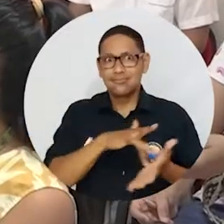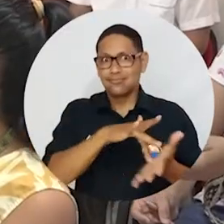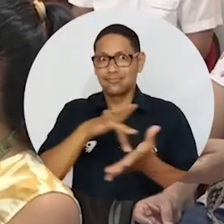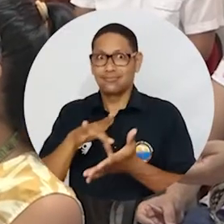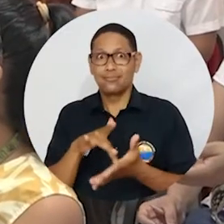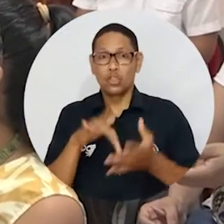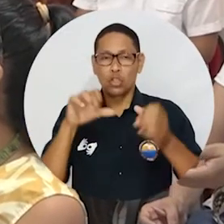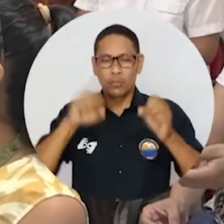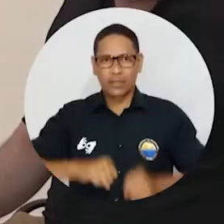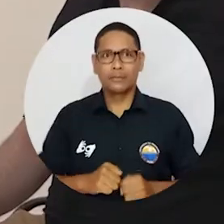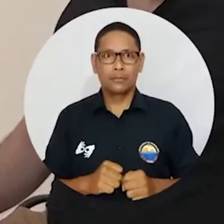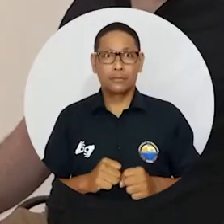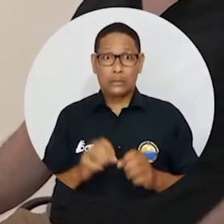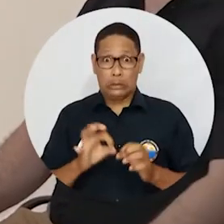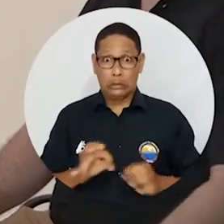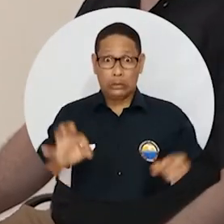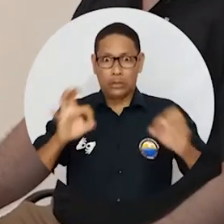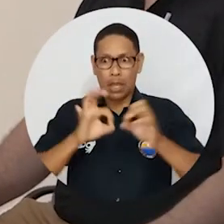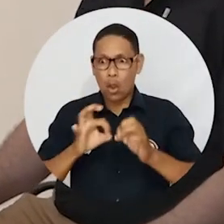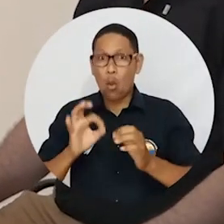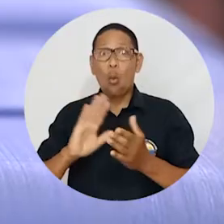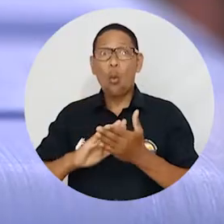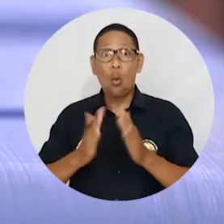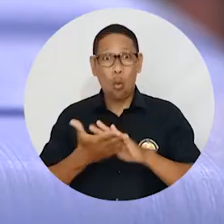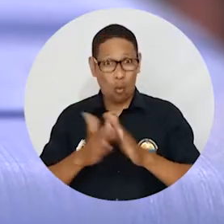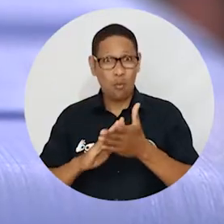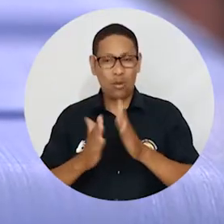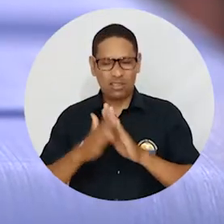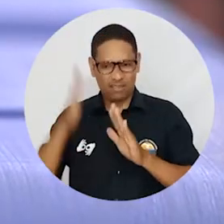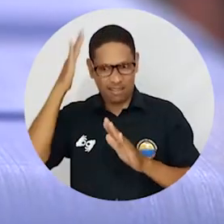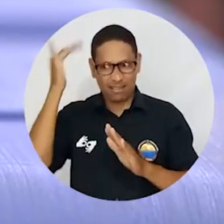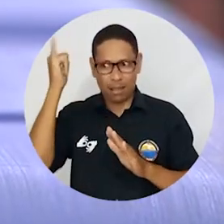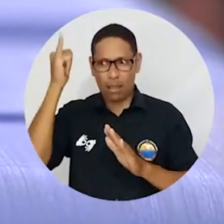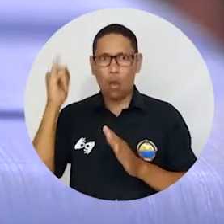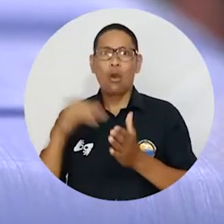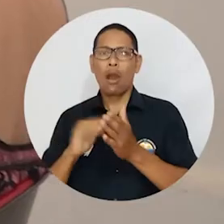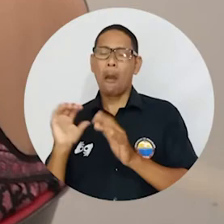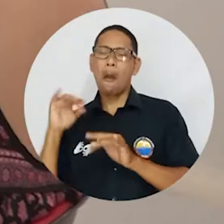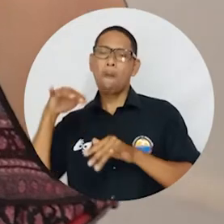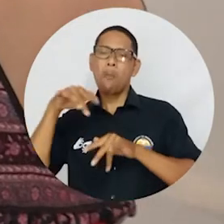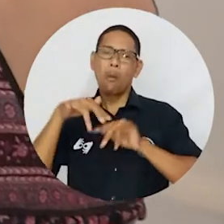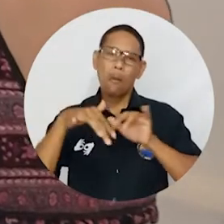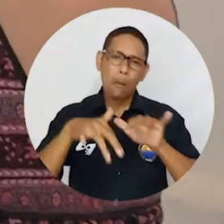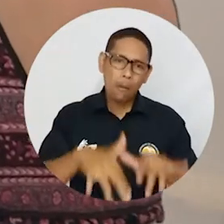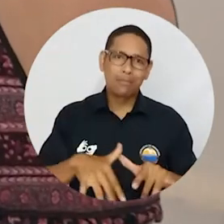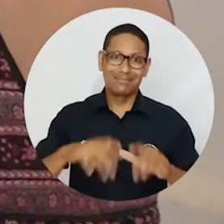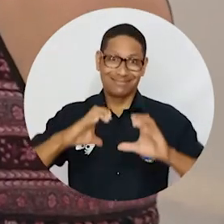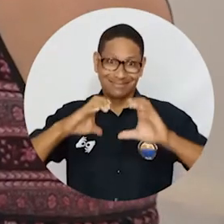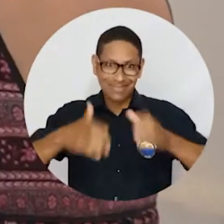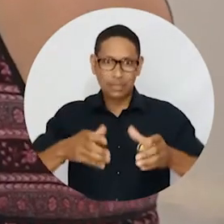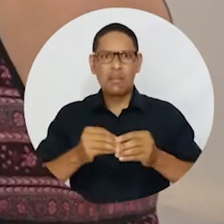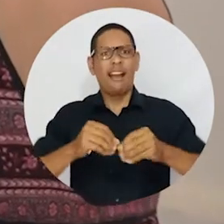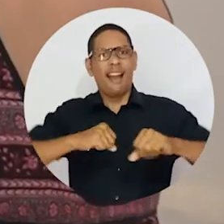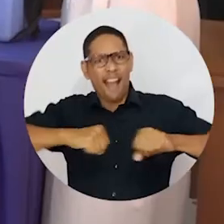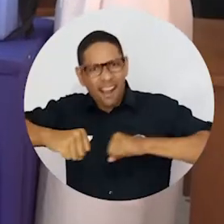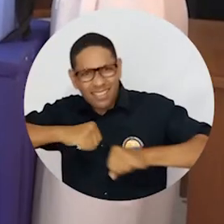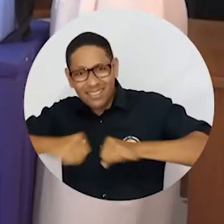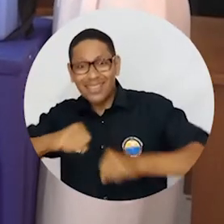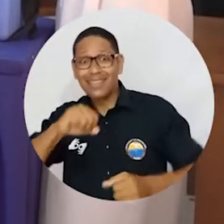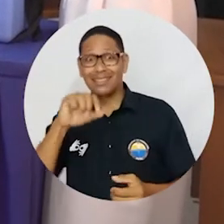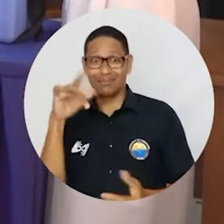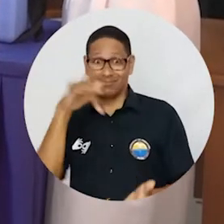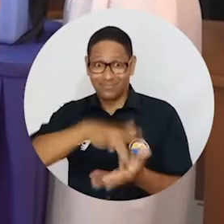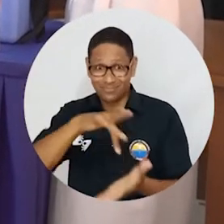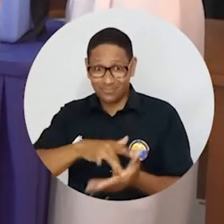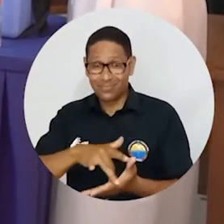el propósito de garantizar la seguridad de la comunidad académica en el proceso de regreso gradual a clases y demás actividades académicas